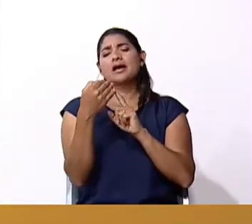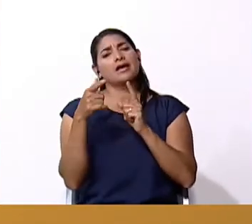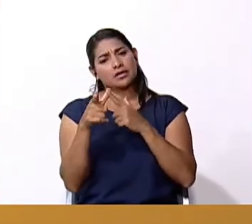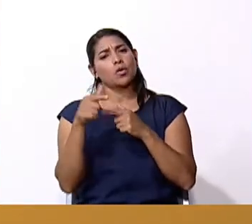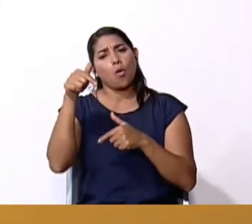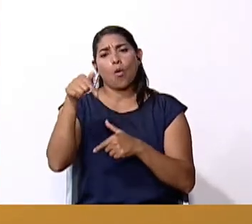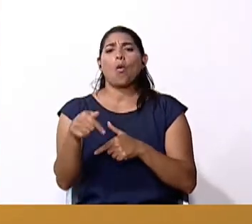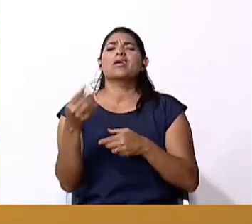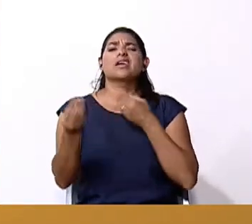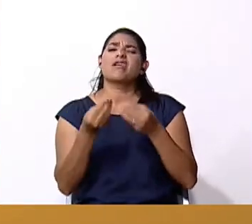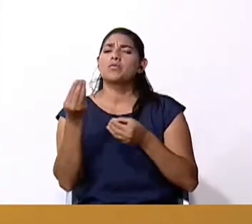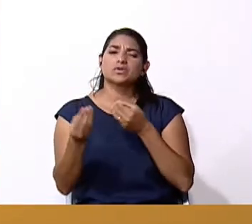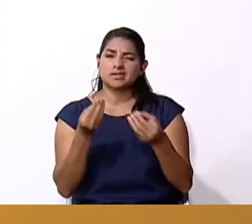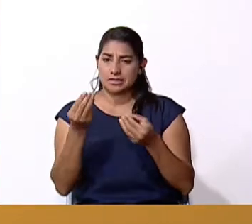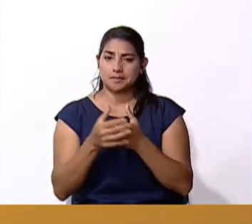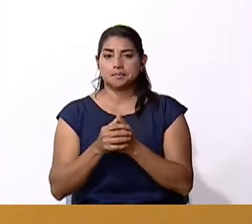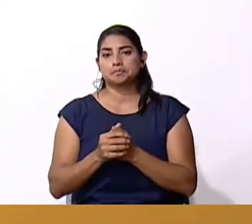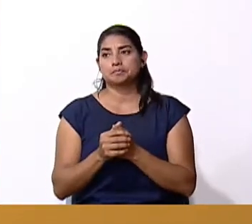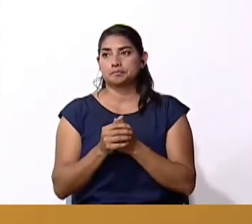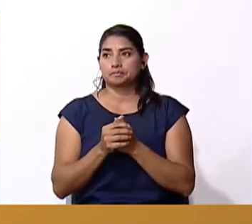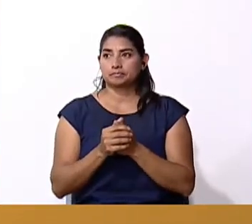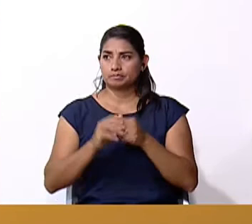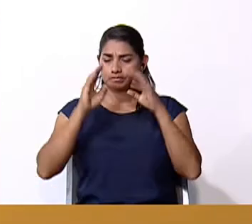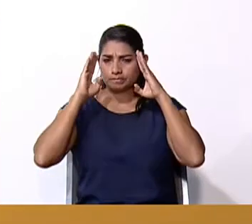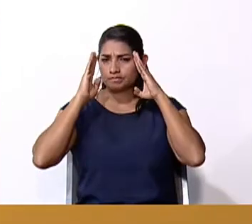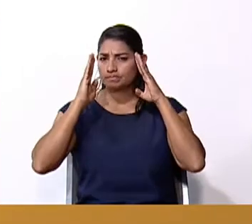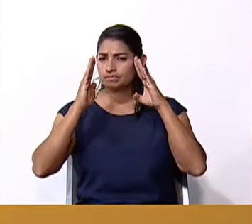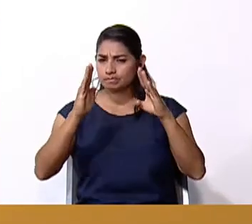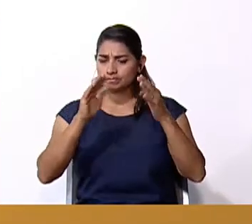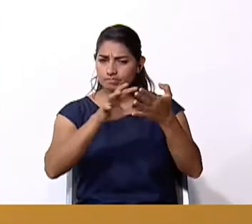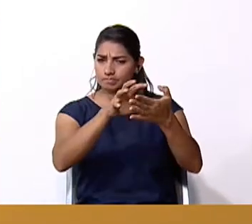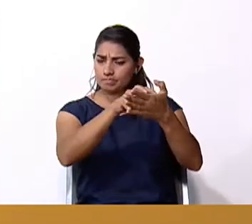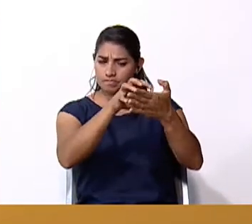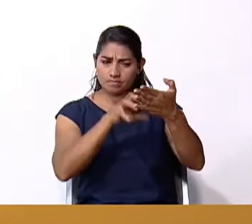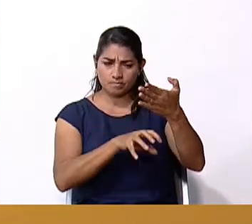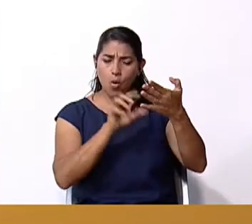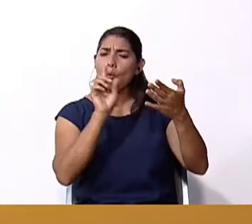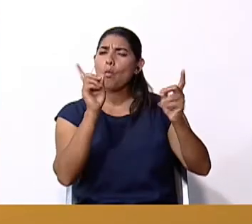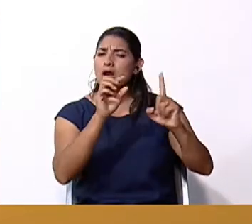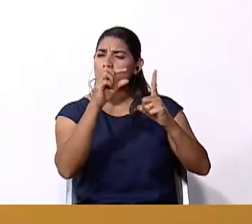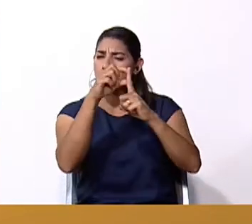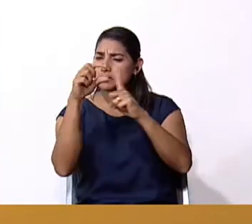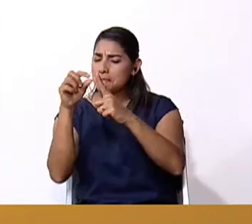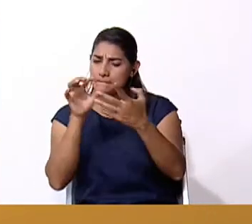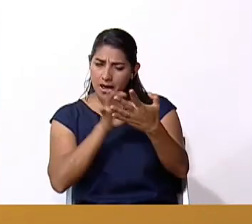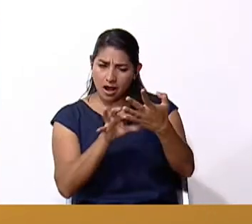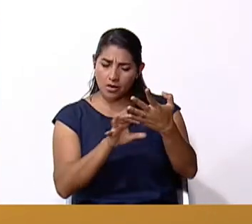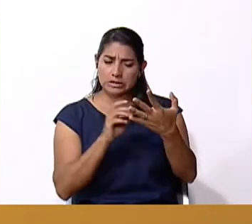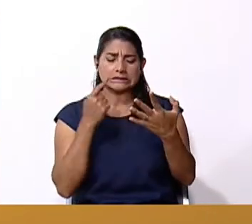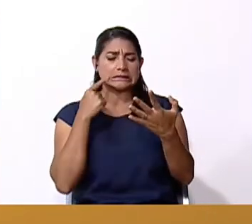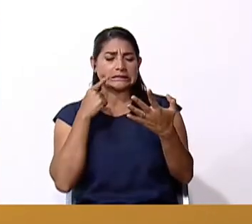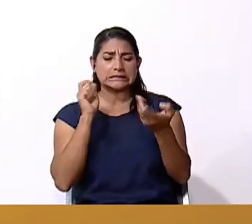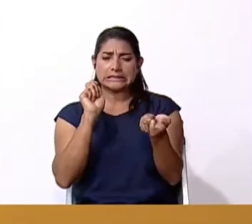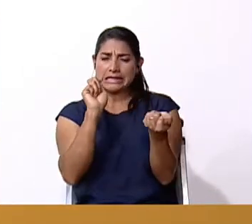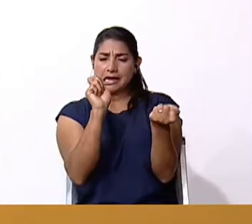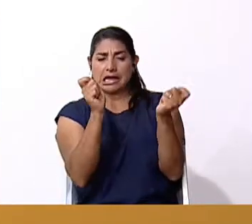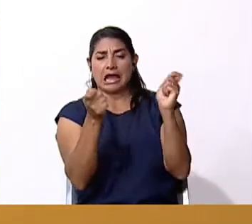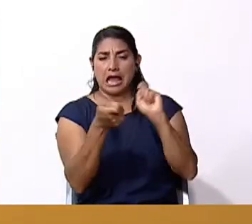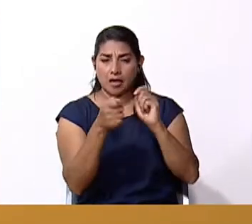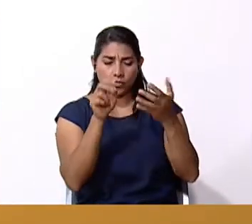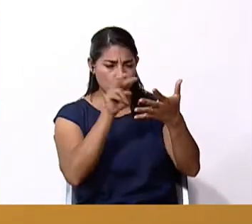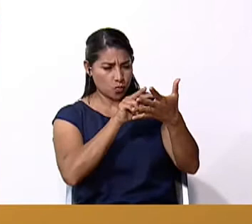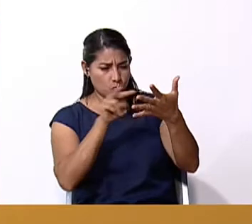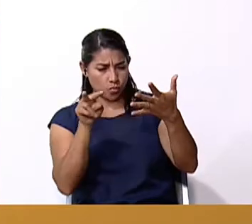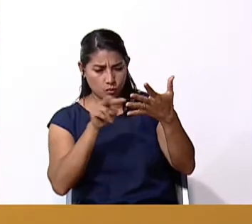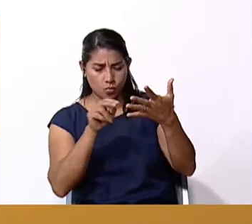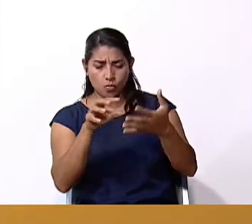hoy nos vamos a enfocar a analizar esas palabras que generan cambios